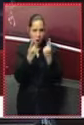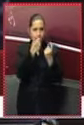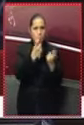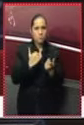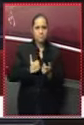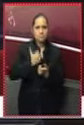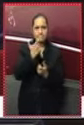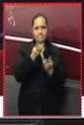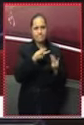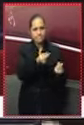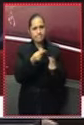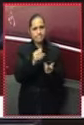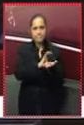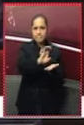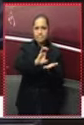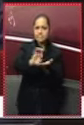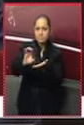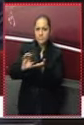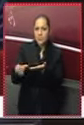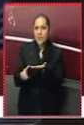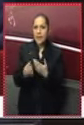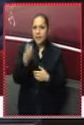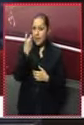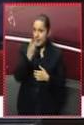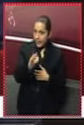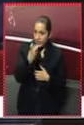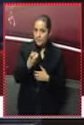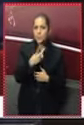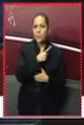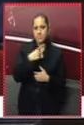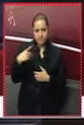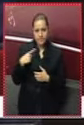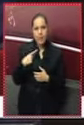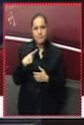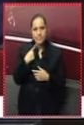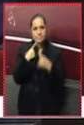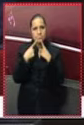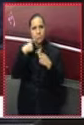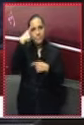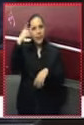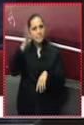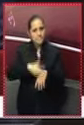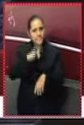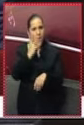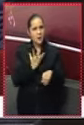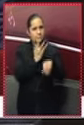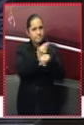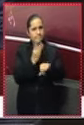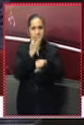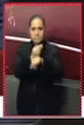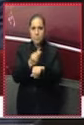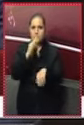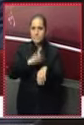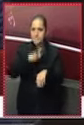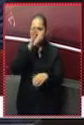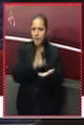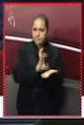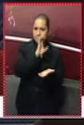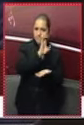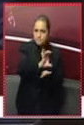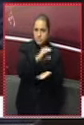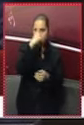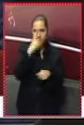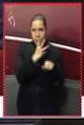aprovechamientos. Con esto se va a garantizar mayor infraestructura pública, mayores pagos a trabajadores del